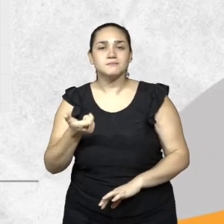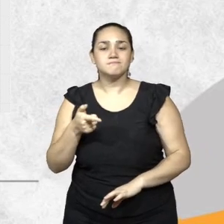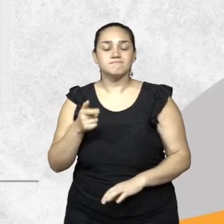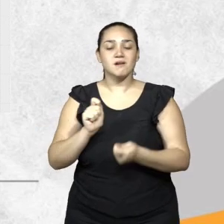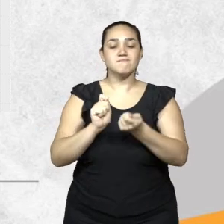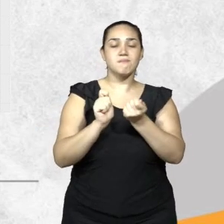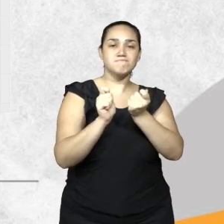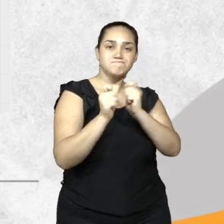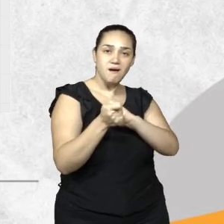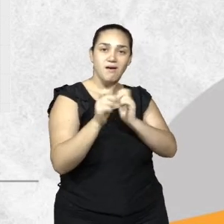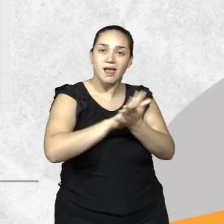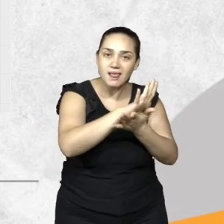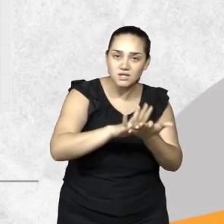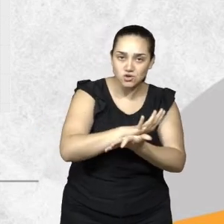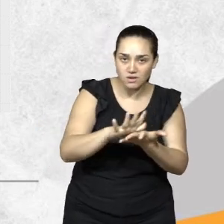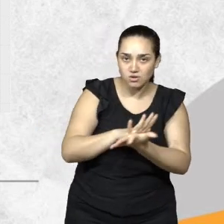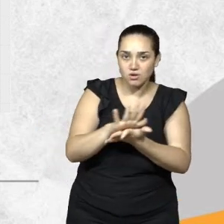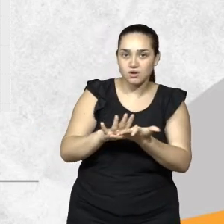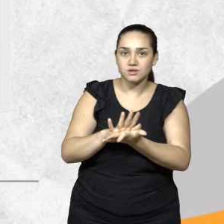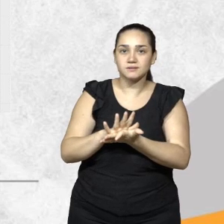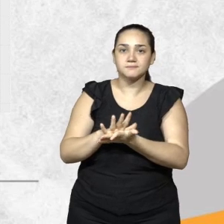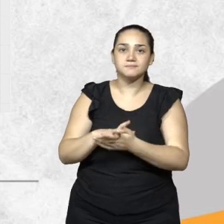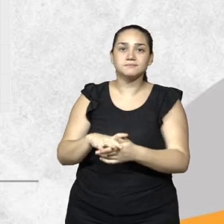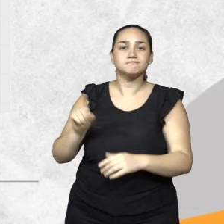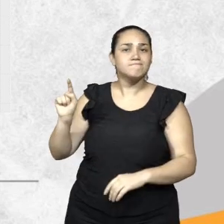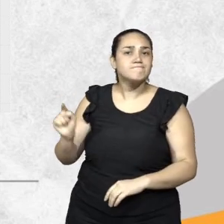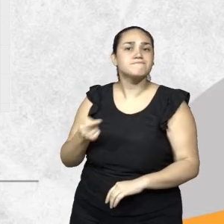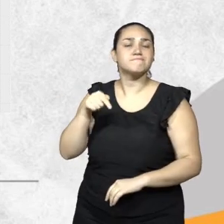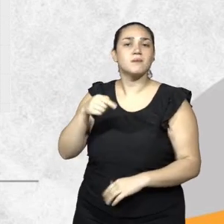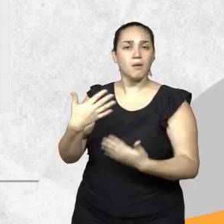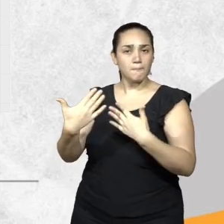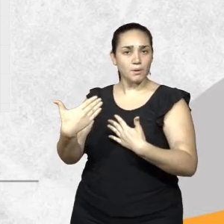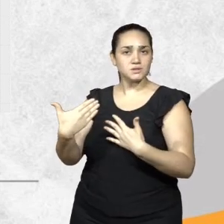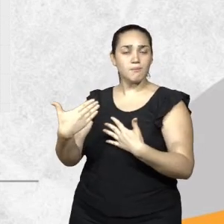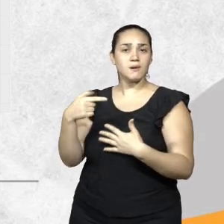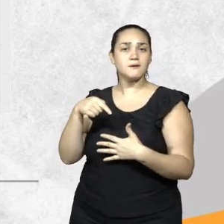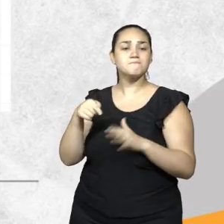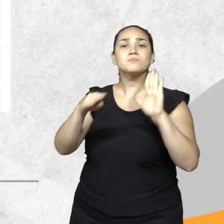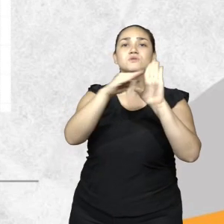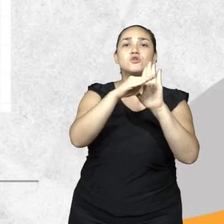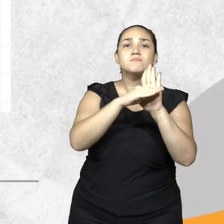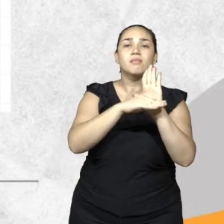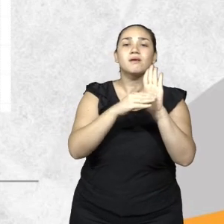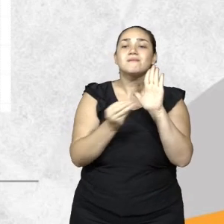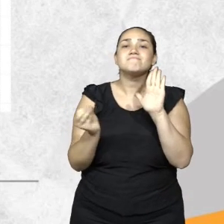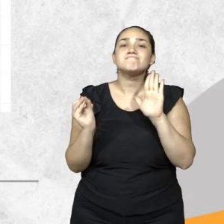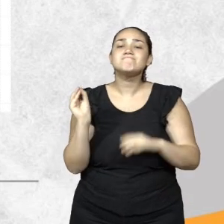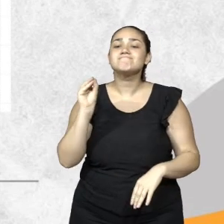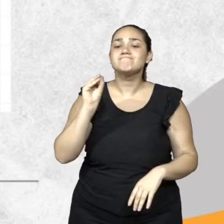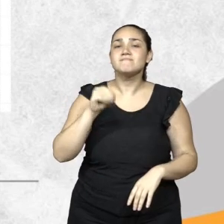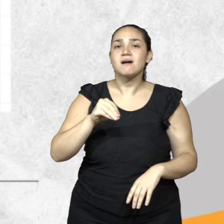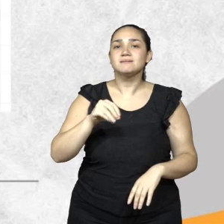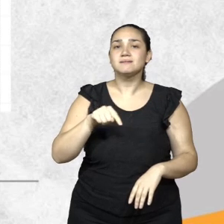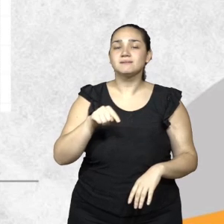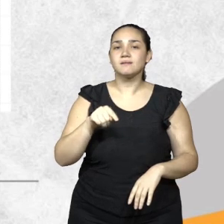amoldarse a las situaciones sobrevinientes posteriores. Por lo tanto, es posible aplicarle la normativa más reciente sin que